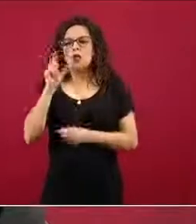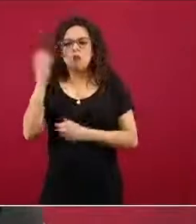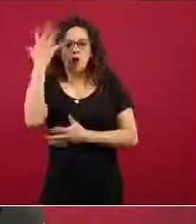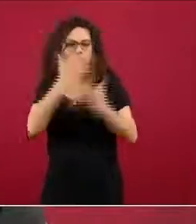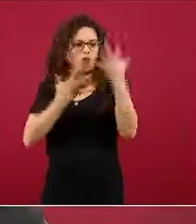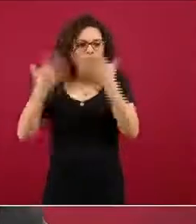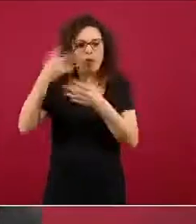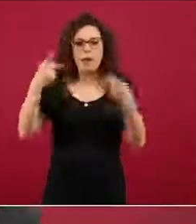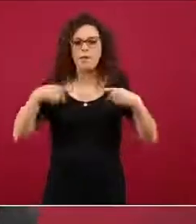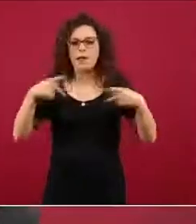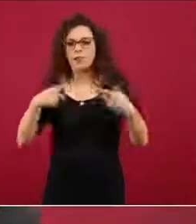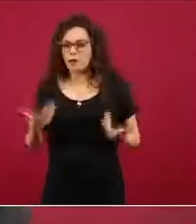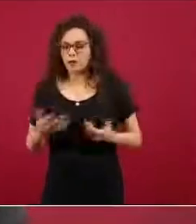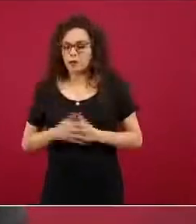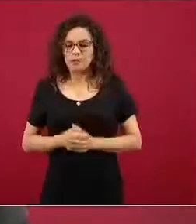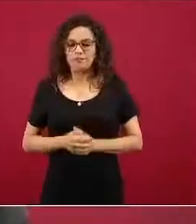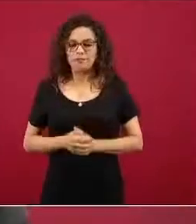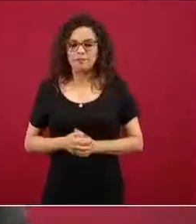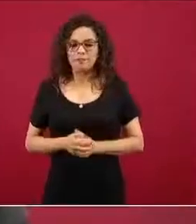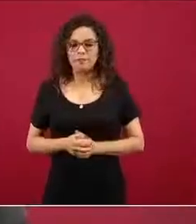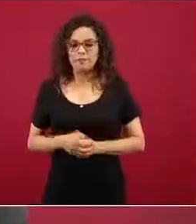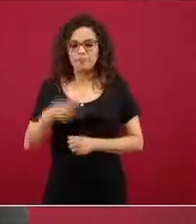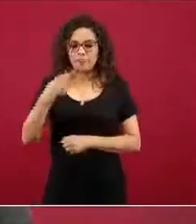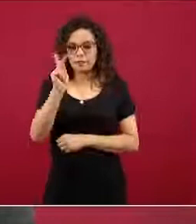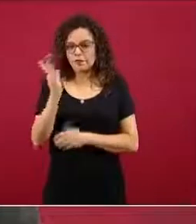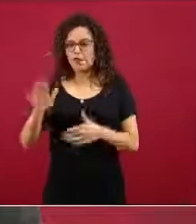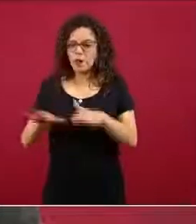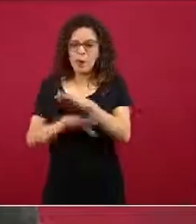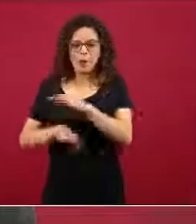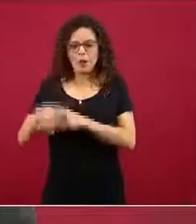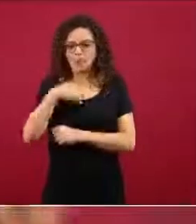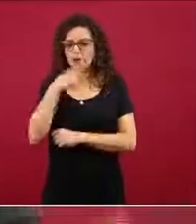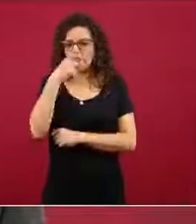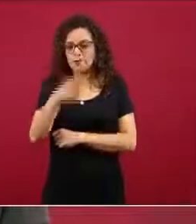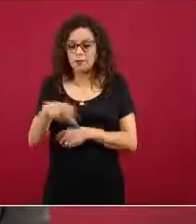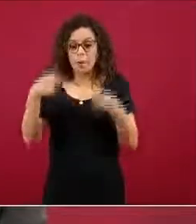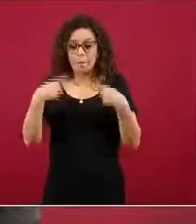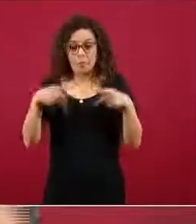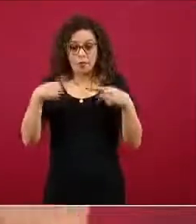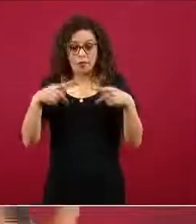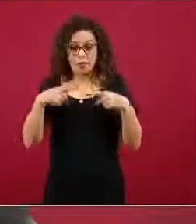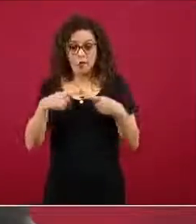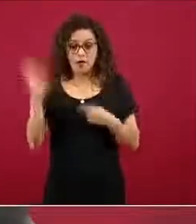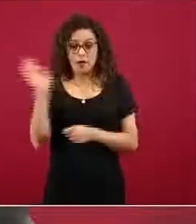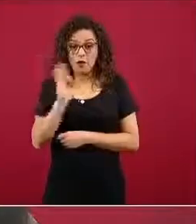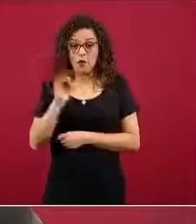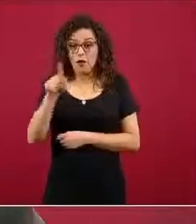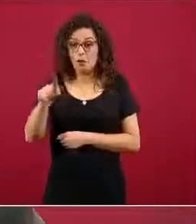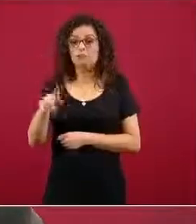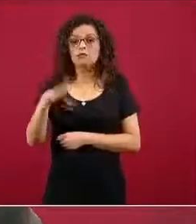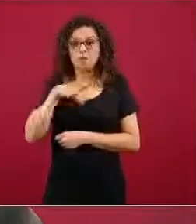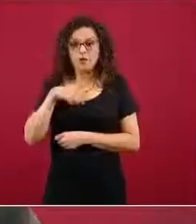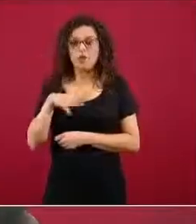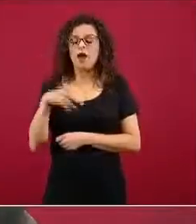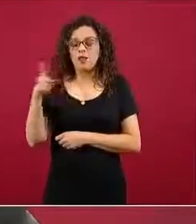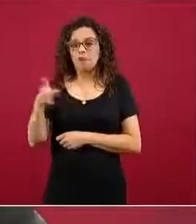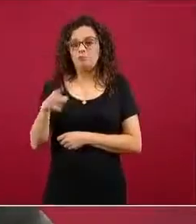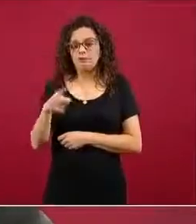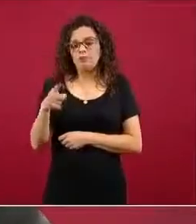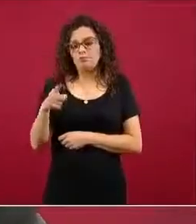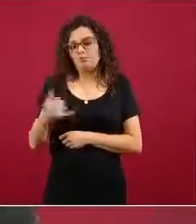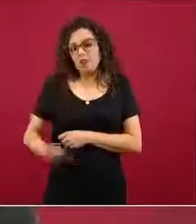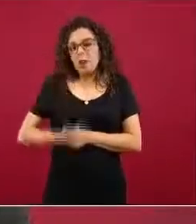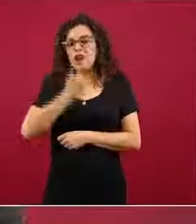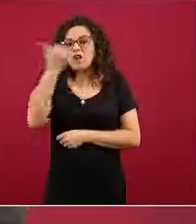propósitos. Pero básicamente reiterar para aquellas personas que pudieran haber sido víctimas de la infodemia y tuvieran una percepción errónea